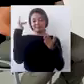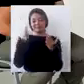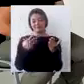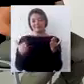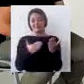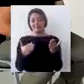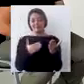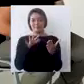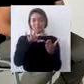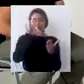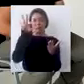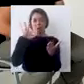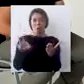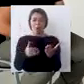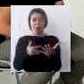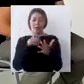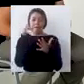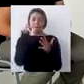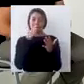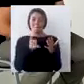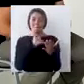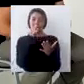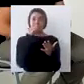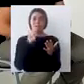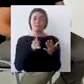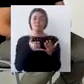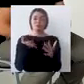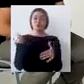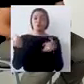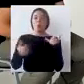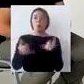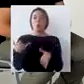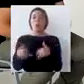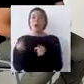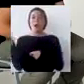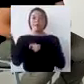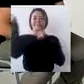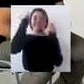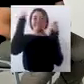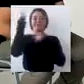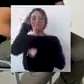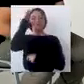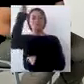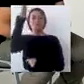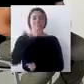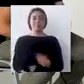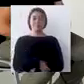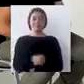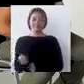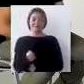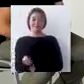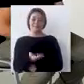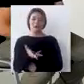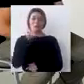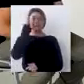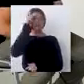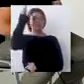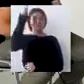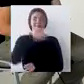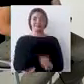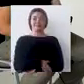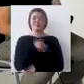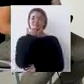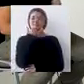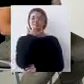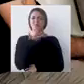acuerdo al personaje que se crea, se juega su destino con esos dados que los llamaré los dados del destino. Sí,